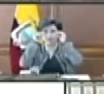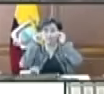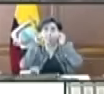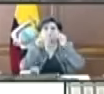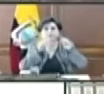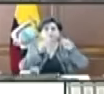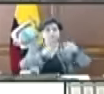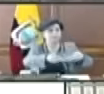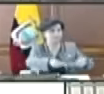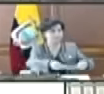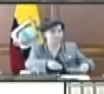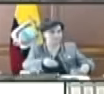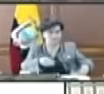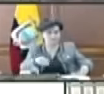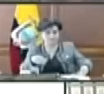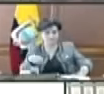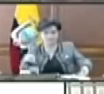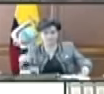el